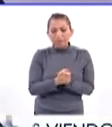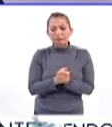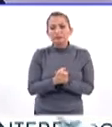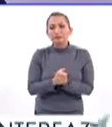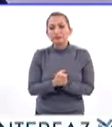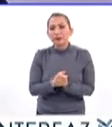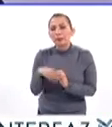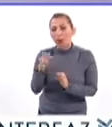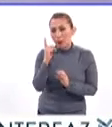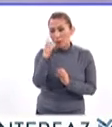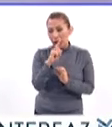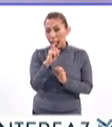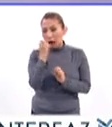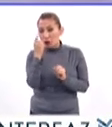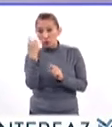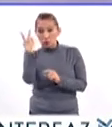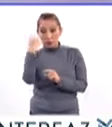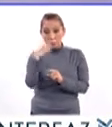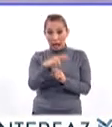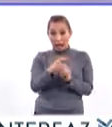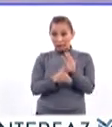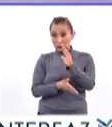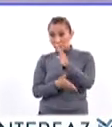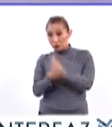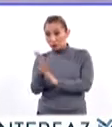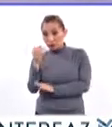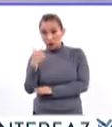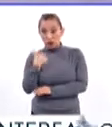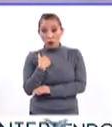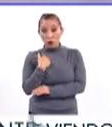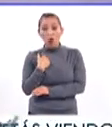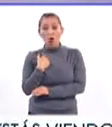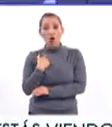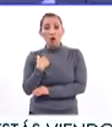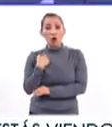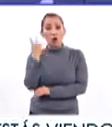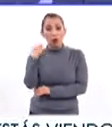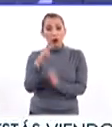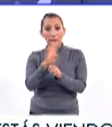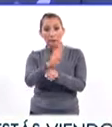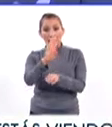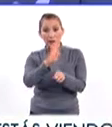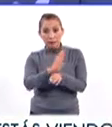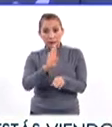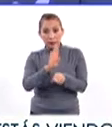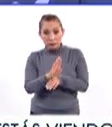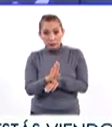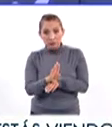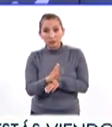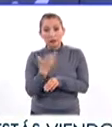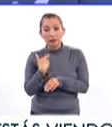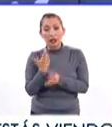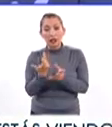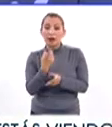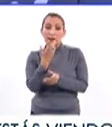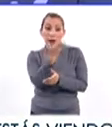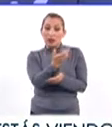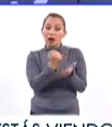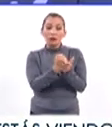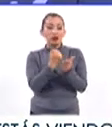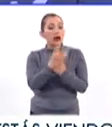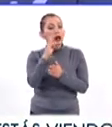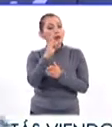veces para hacer algunos viajes, por ejemplo, a mí que me ha tocado poder viajar a Brasil por temas laborales, pues te